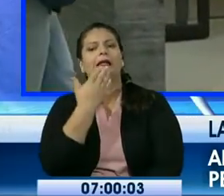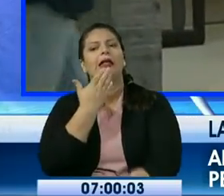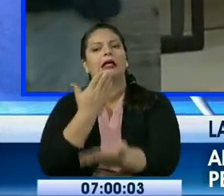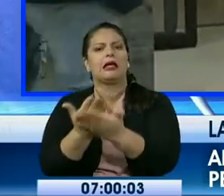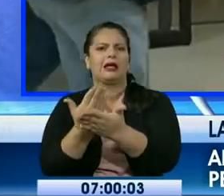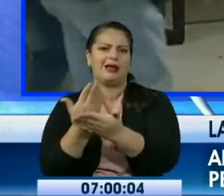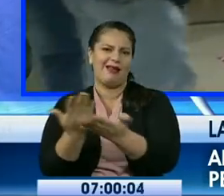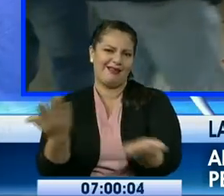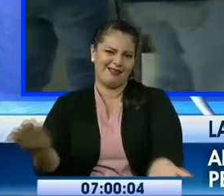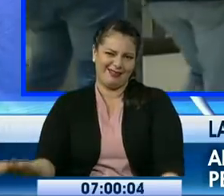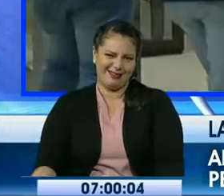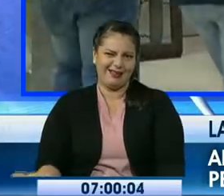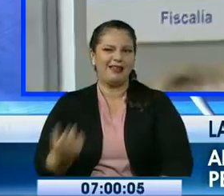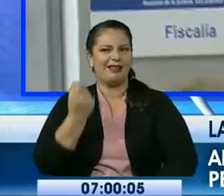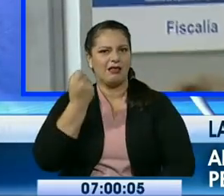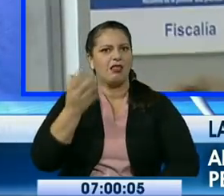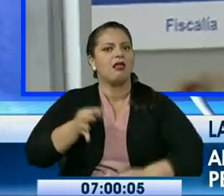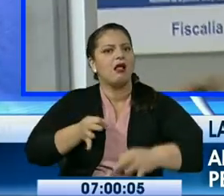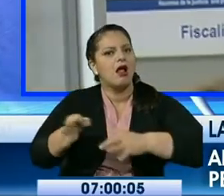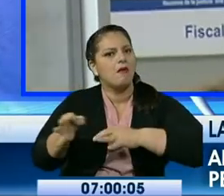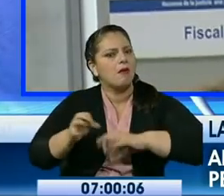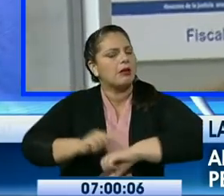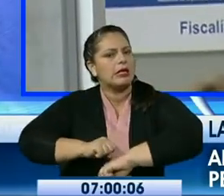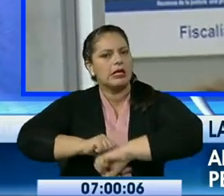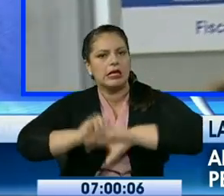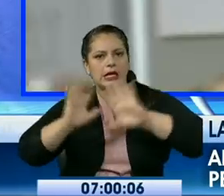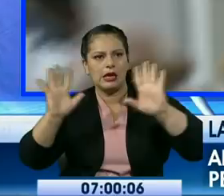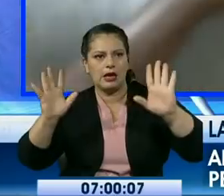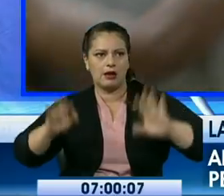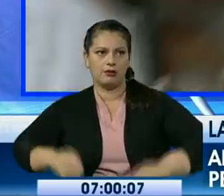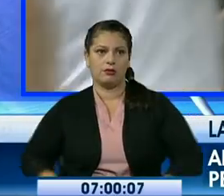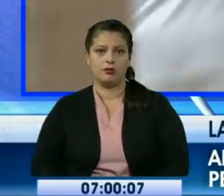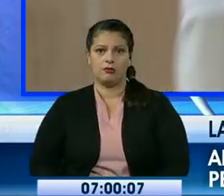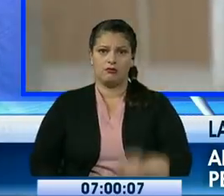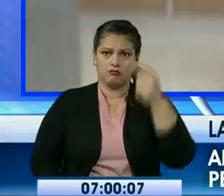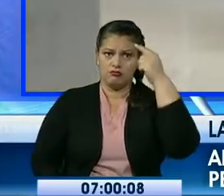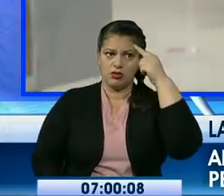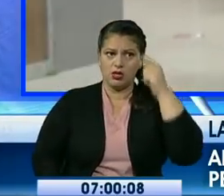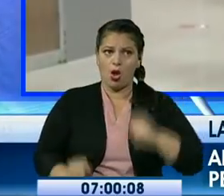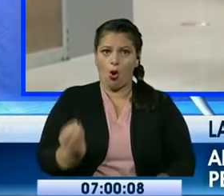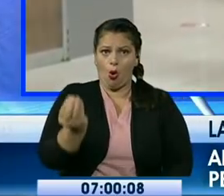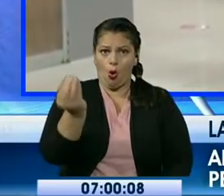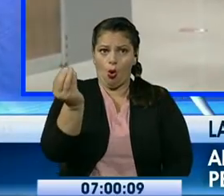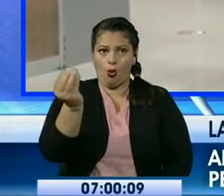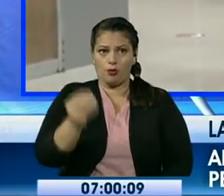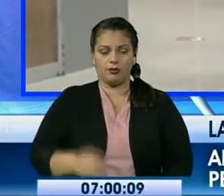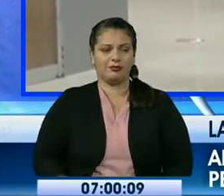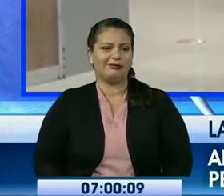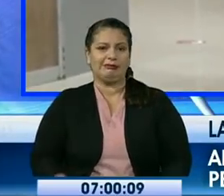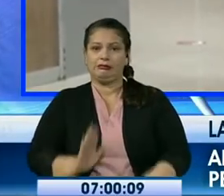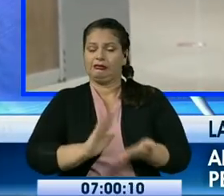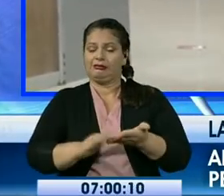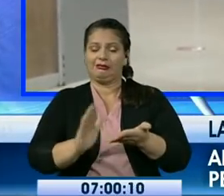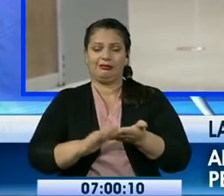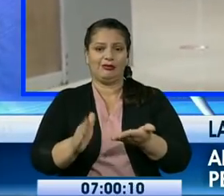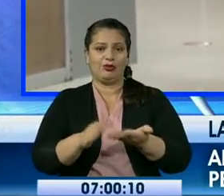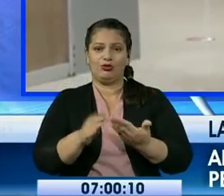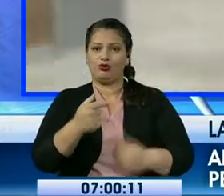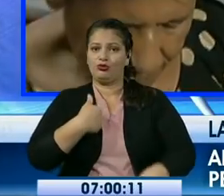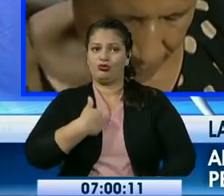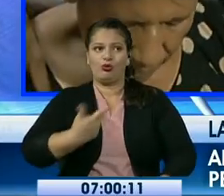oficiar, a poner, a sentar la denuncia, yo creo que debió habérsele, perdónenme, yo la verdad pues no soy